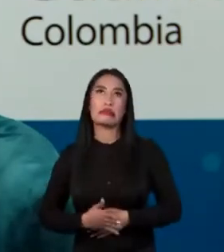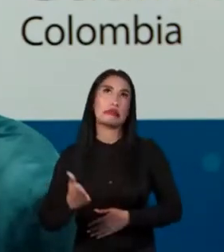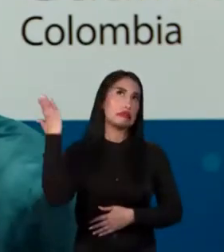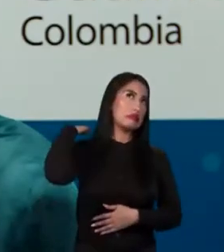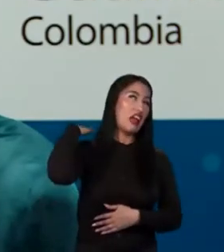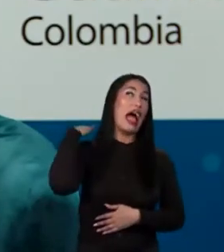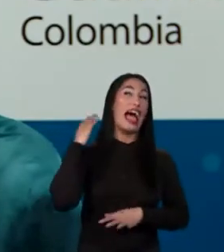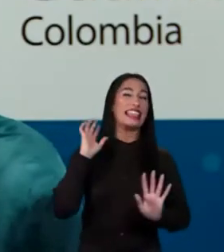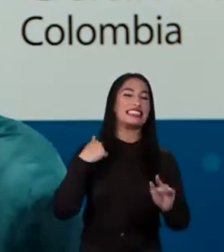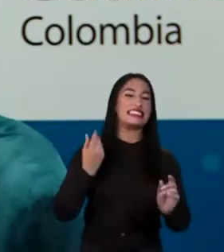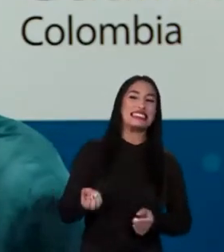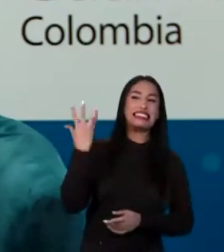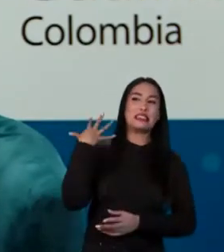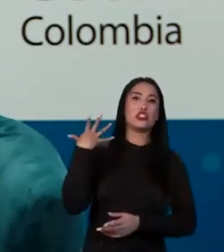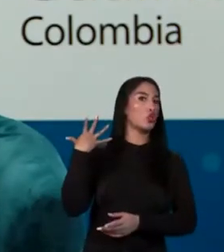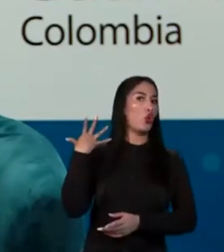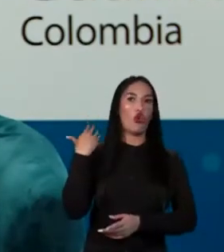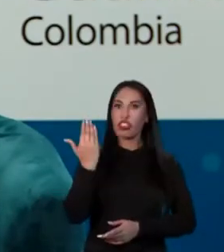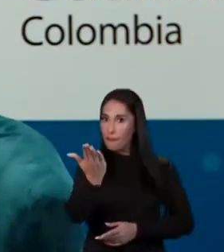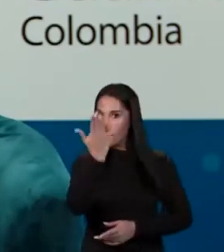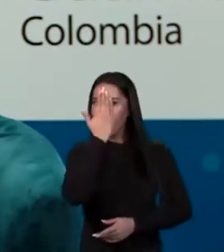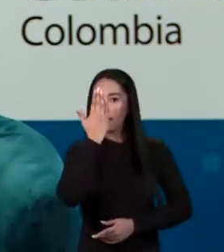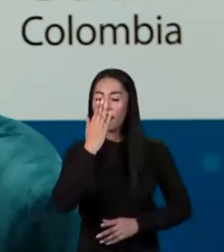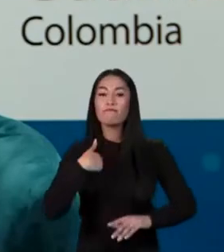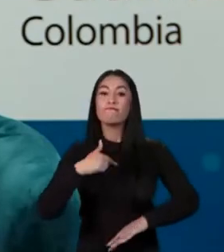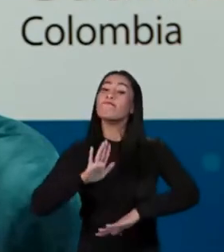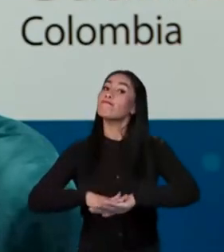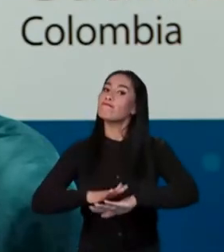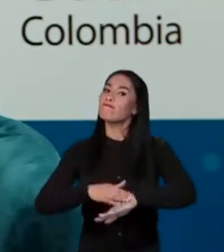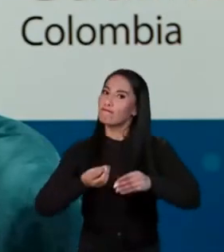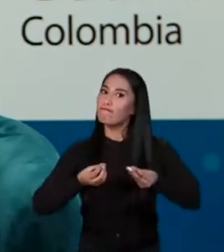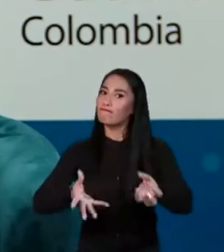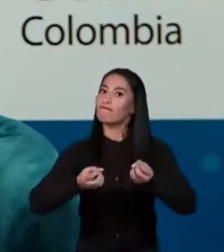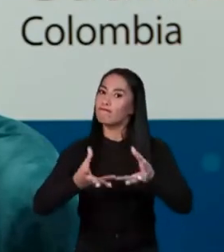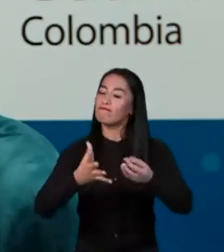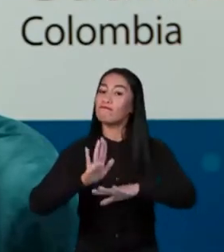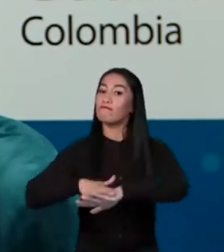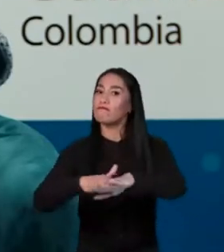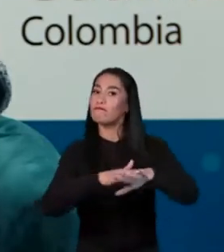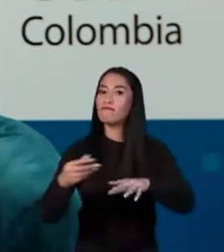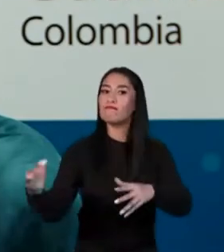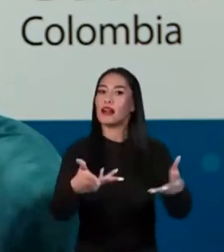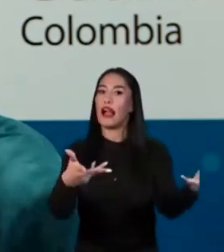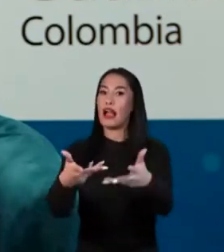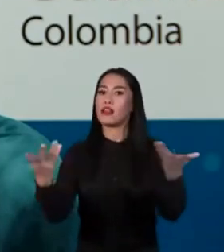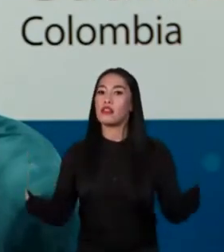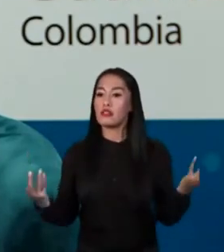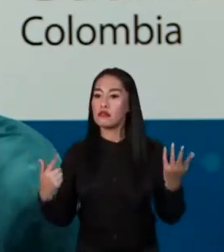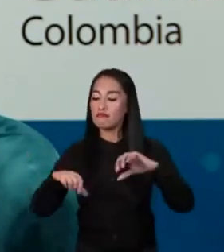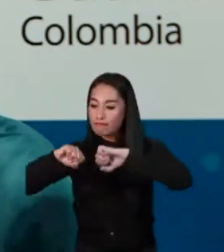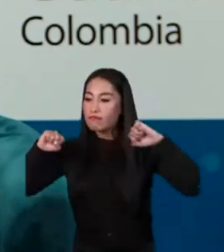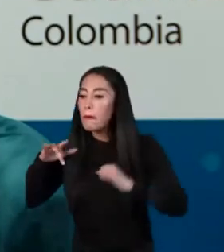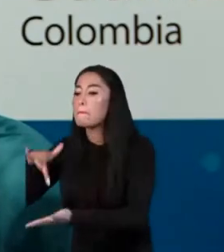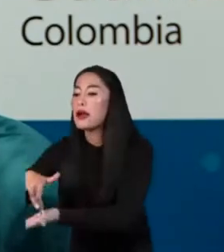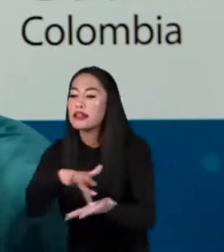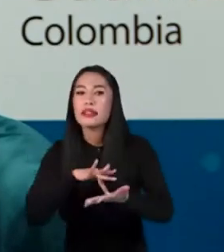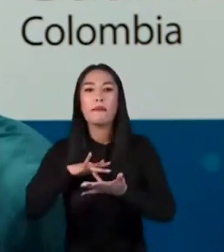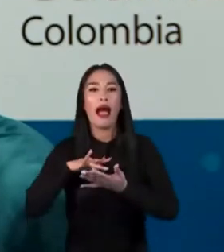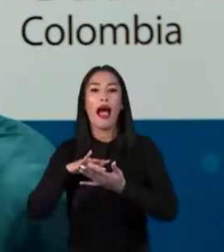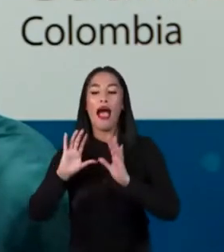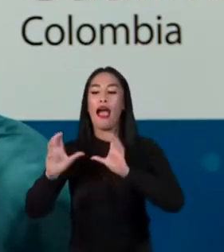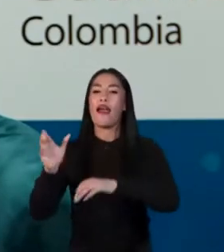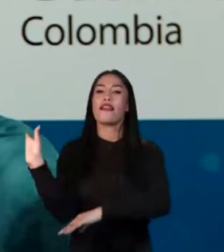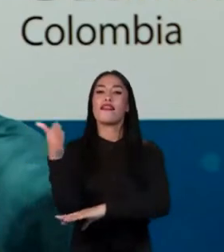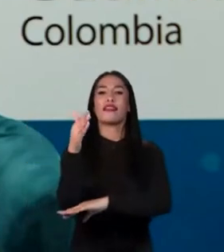frente y que lo que digamos nos metamos no metamos a construir nación todos de la